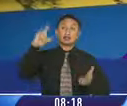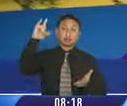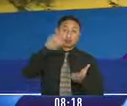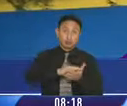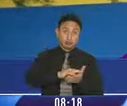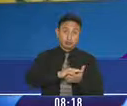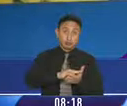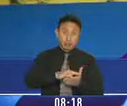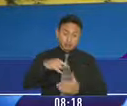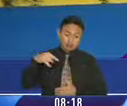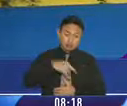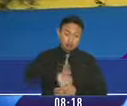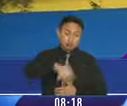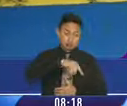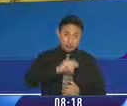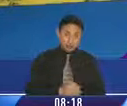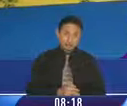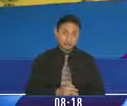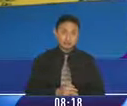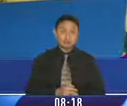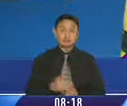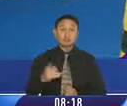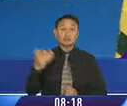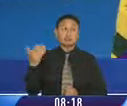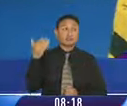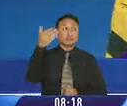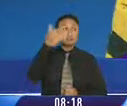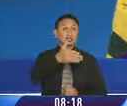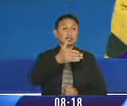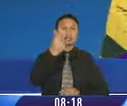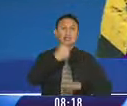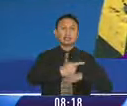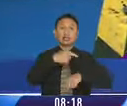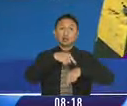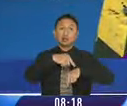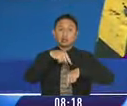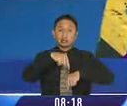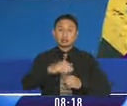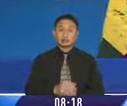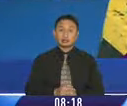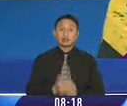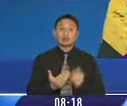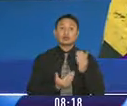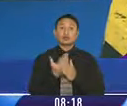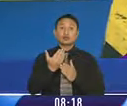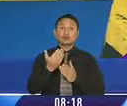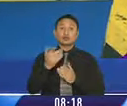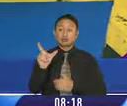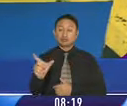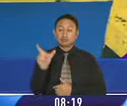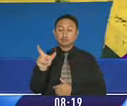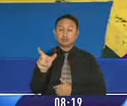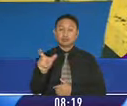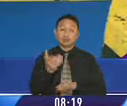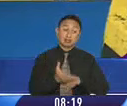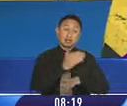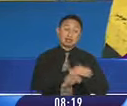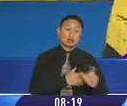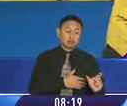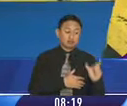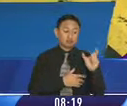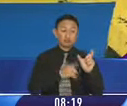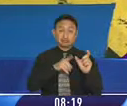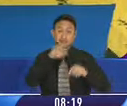internacional del aeropuerto, ahí está ubicado. Y usted se acerca el día y la hora que saque la cita y le entregan la nueva especie. Usted debe llevar la especie anterior, la que ya